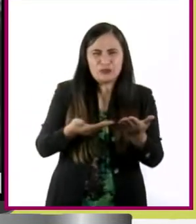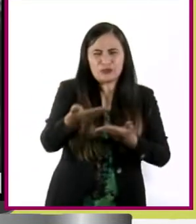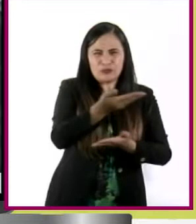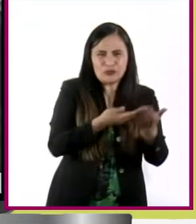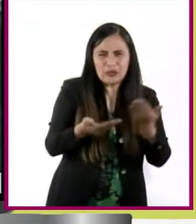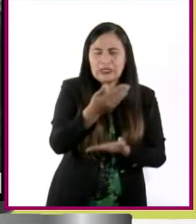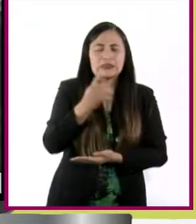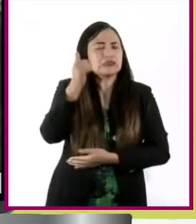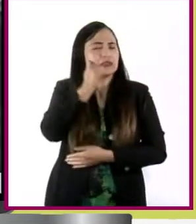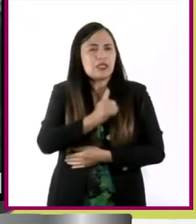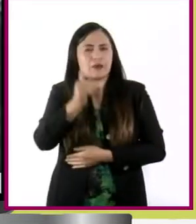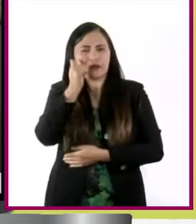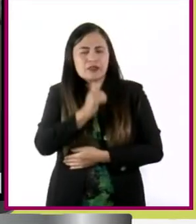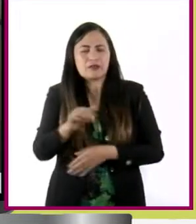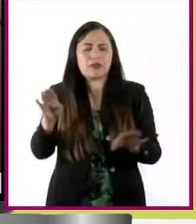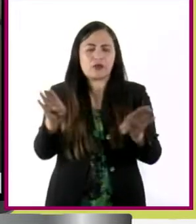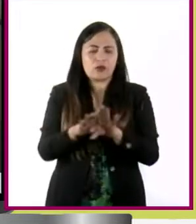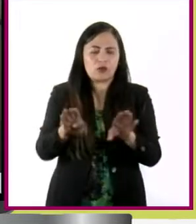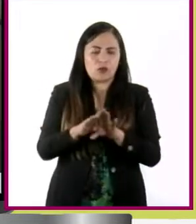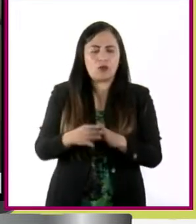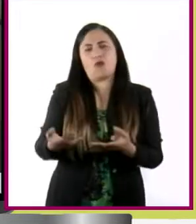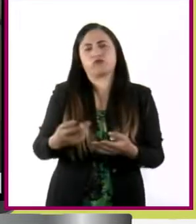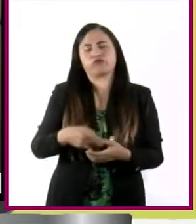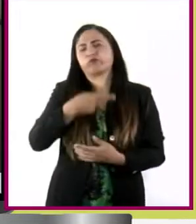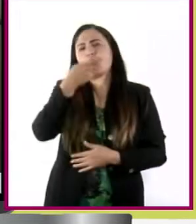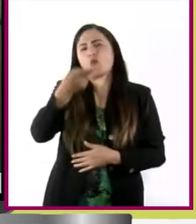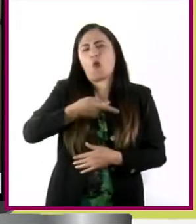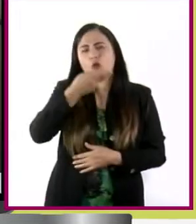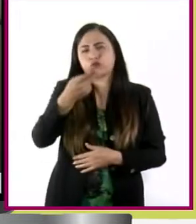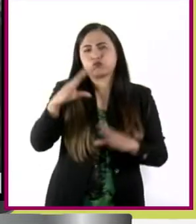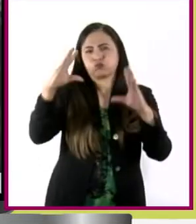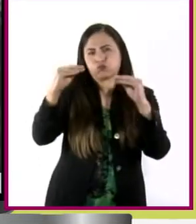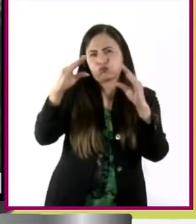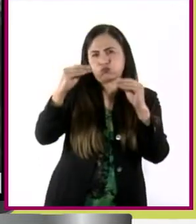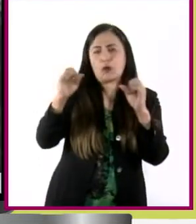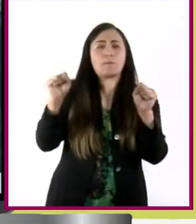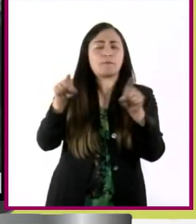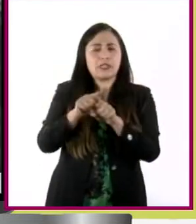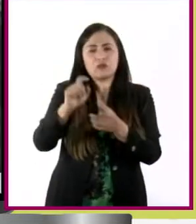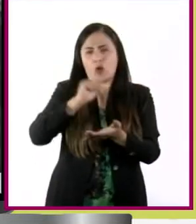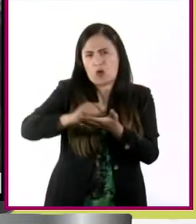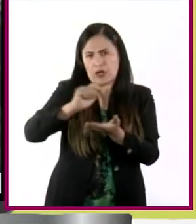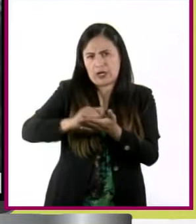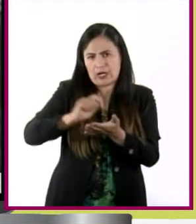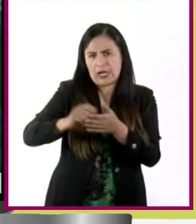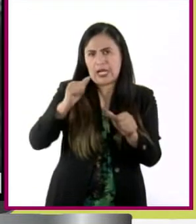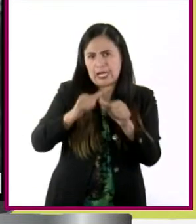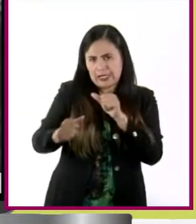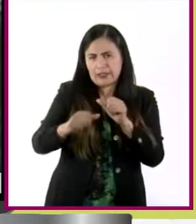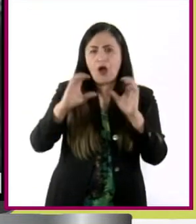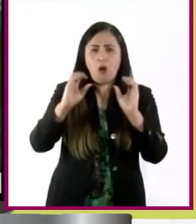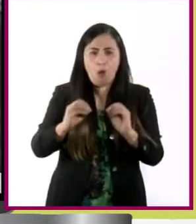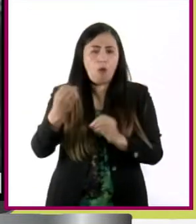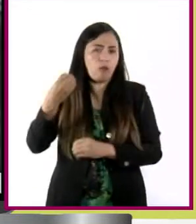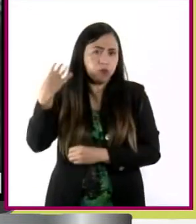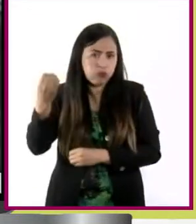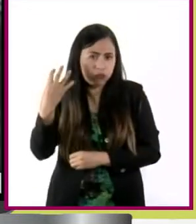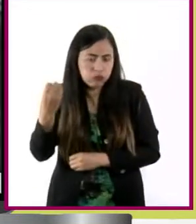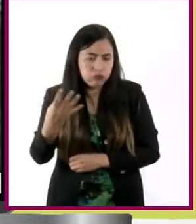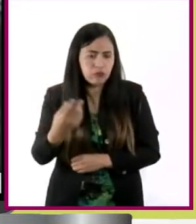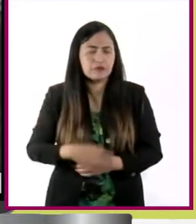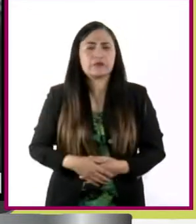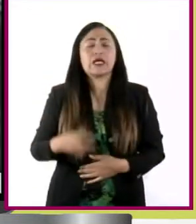siempre está mediada cuando usamos la lengua oral y también la escrita, pues por medio de discursos. Ahora, el